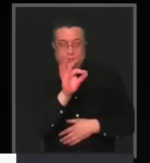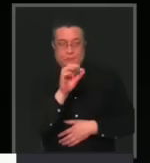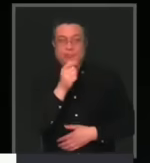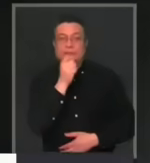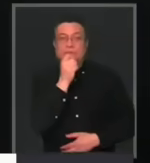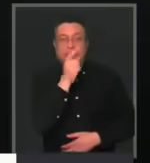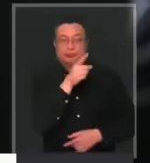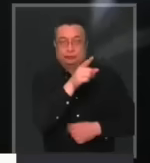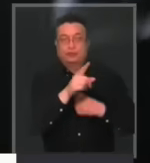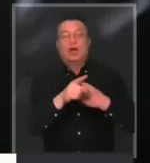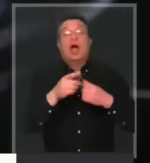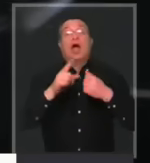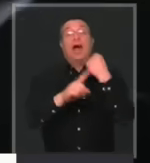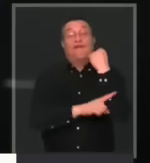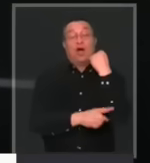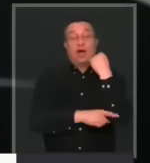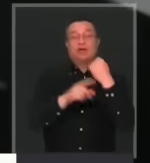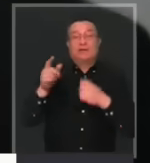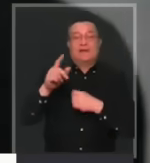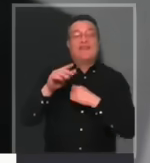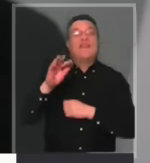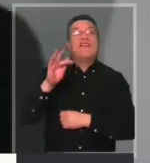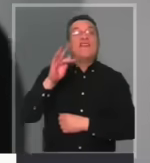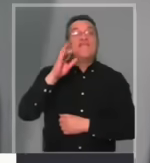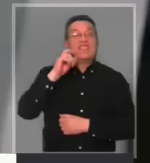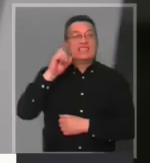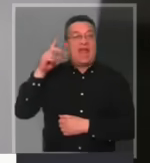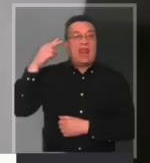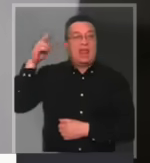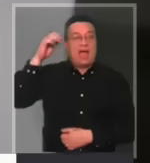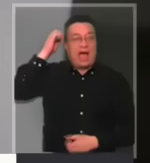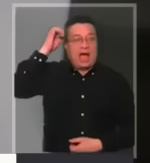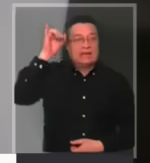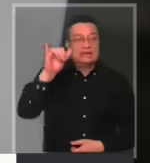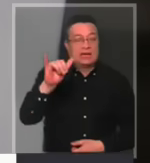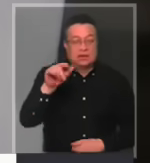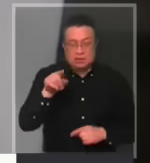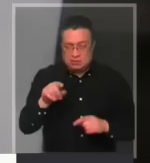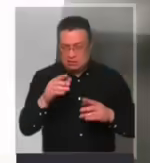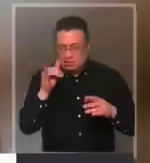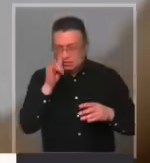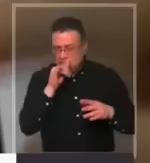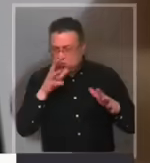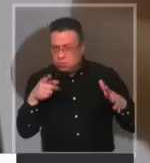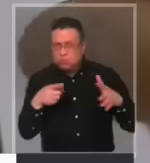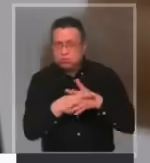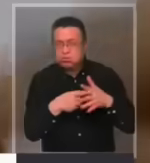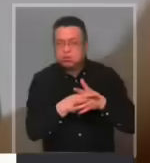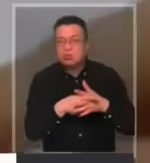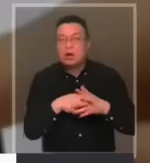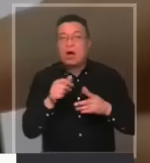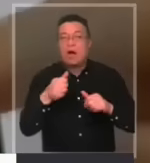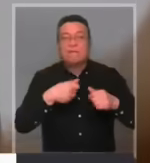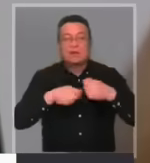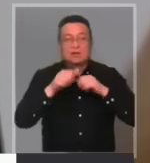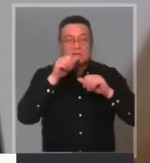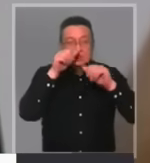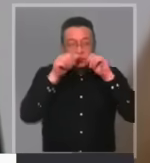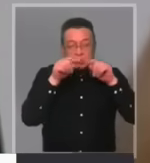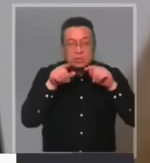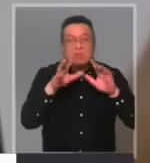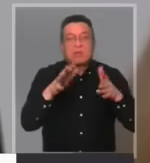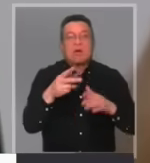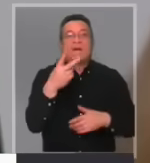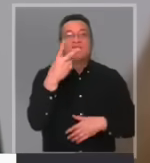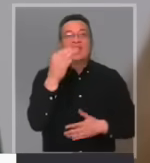con el fiscal jefe de la región de Aysén. Comunicaciones que se indagan como impropias, todo por una causa de narcotráfico que involucra cerca de